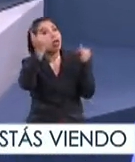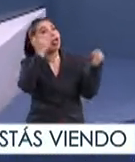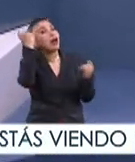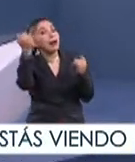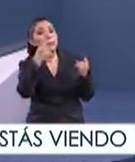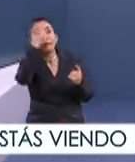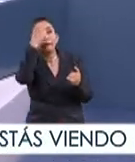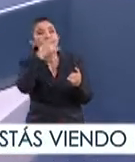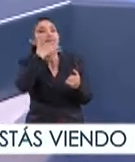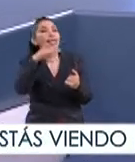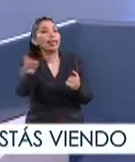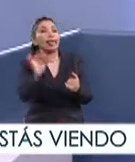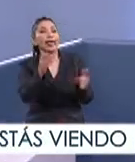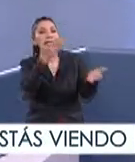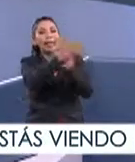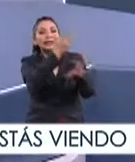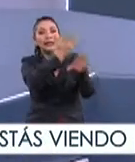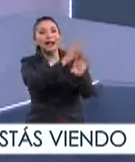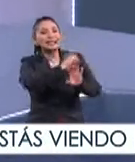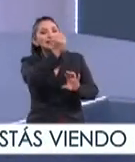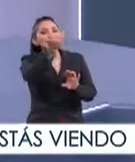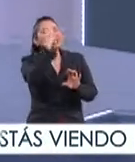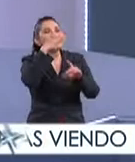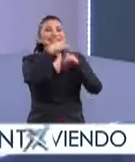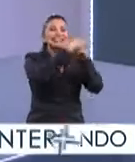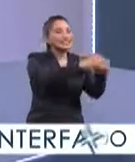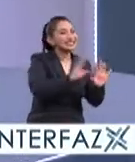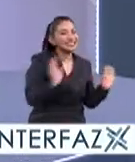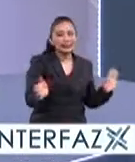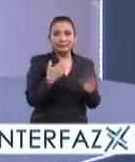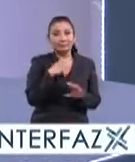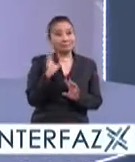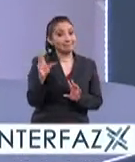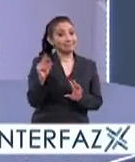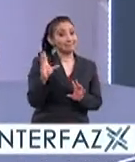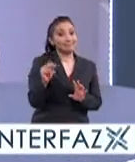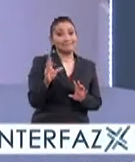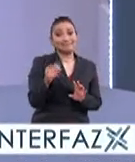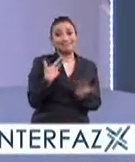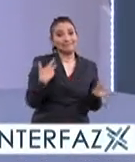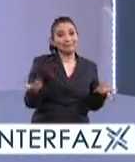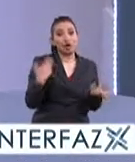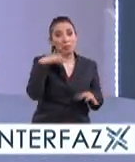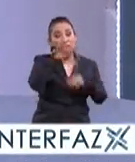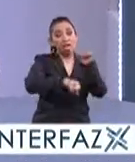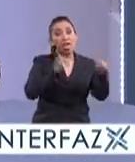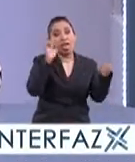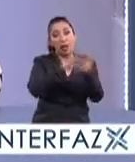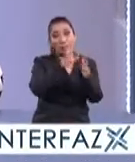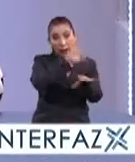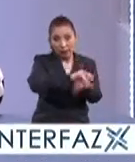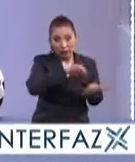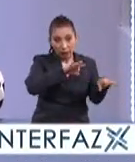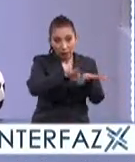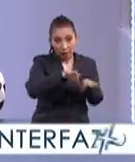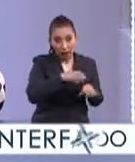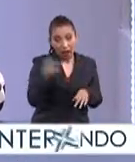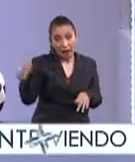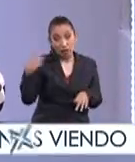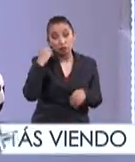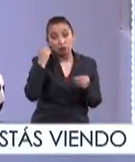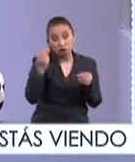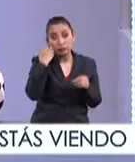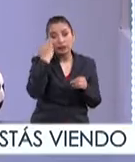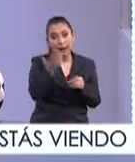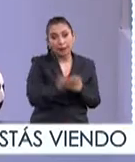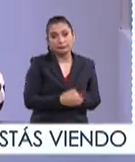ser sumamente sencillo llegar a Estados Unidos, ingresar, no ser puestos en detención y obtener un permiso de trabajo, que es lo que muchos